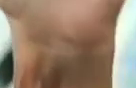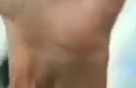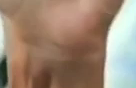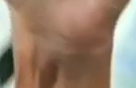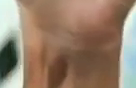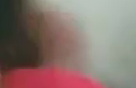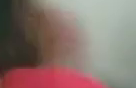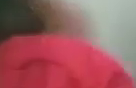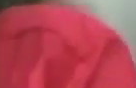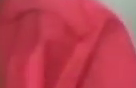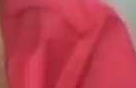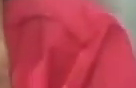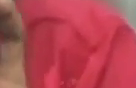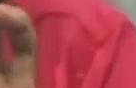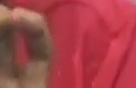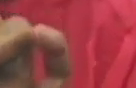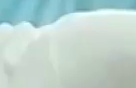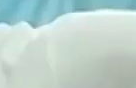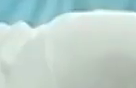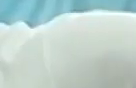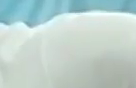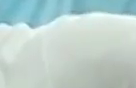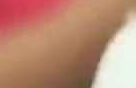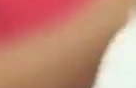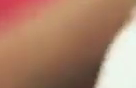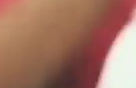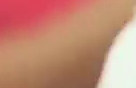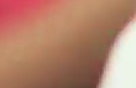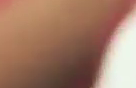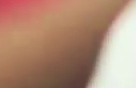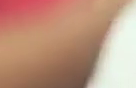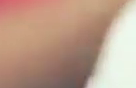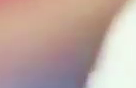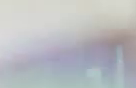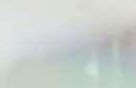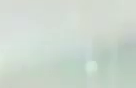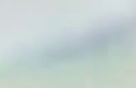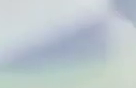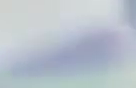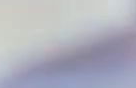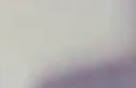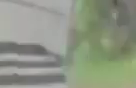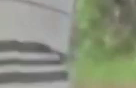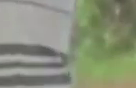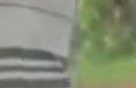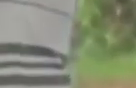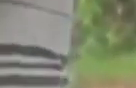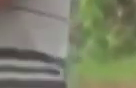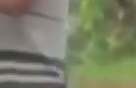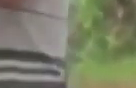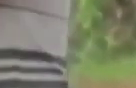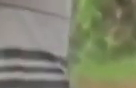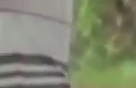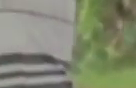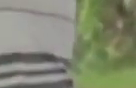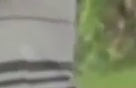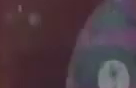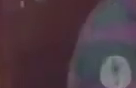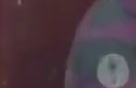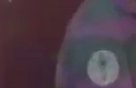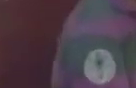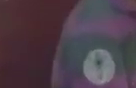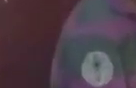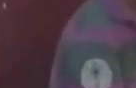su proceso de construcción de una nueva sociedad. Es para generar una nueva organización, una nueva fuerza del pueblo para hacer